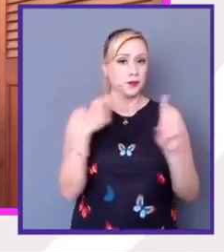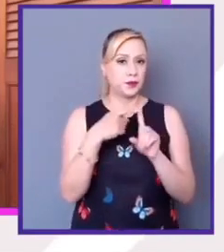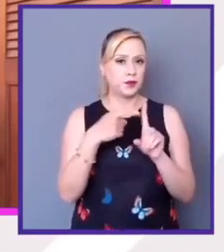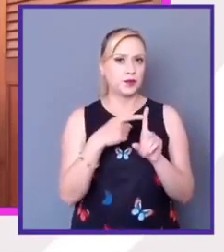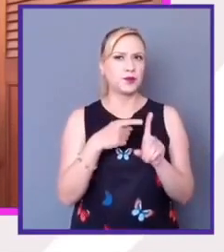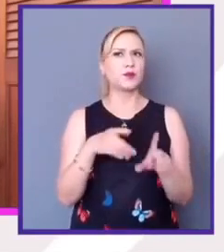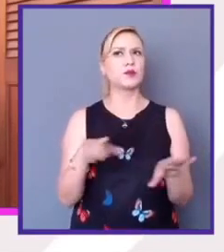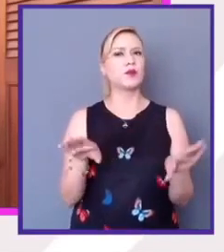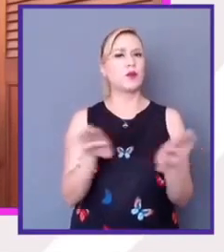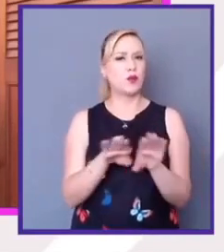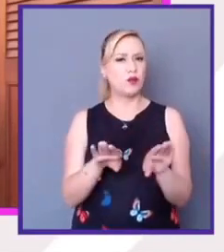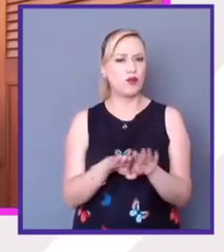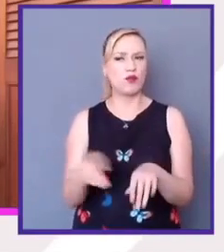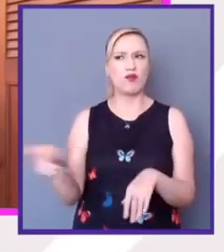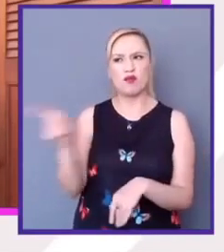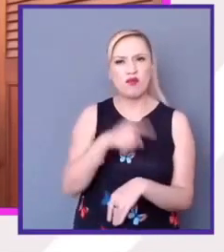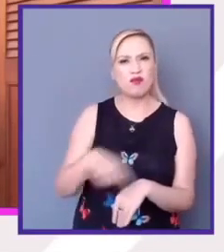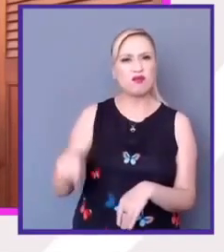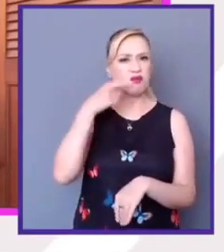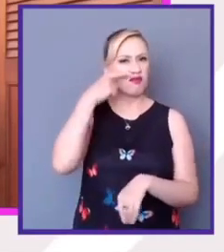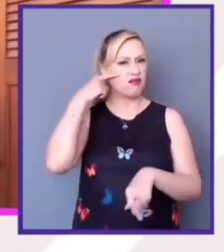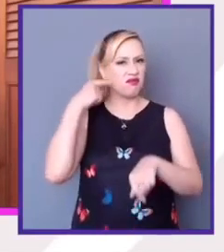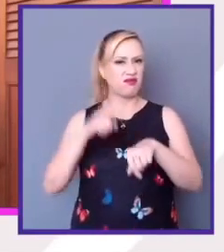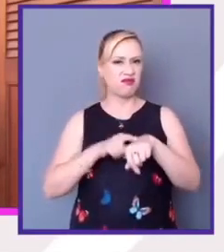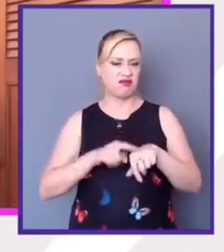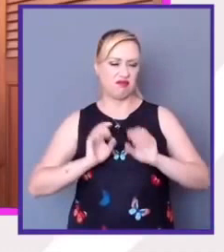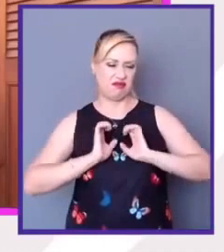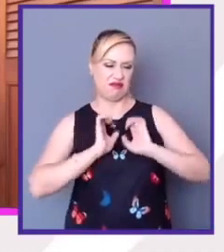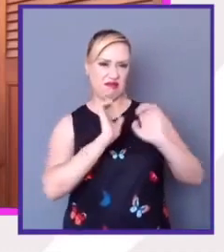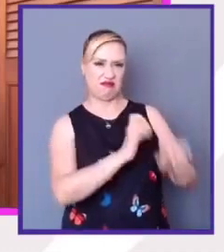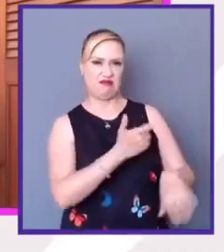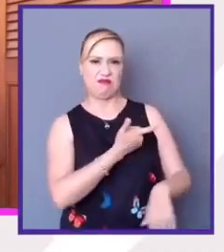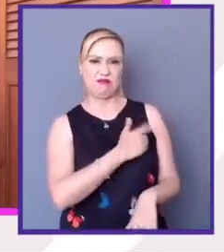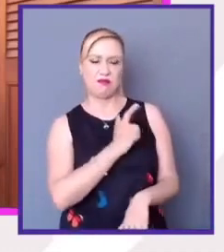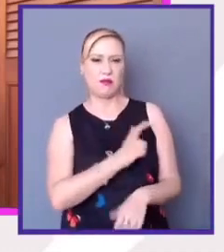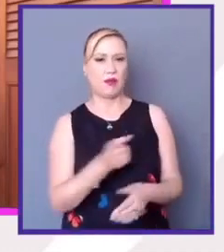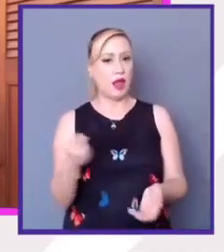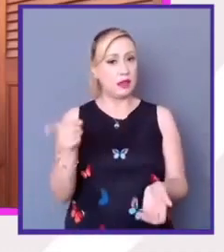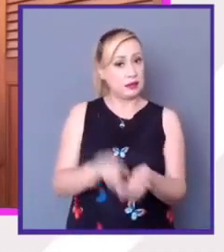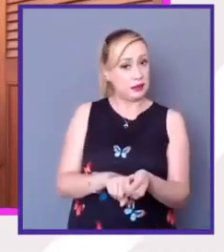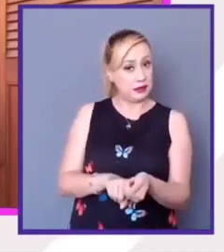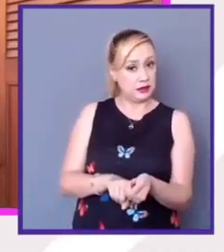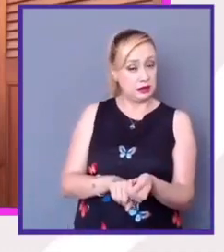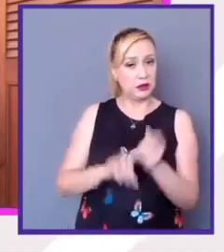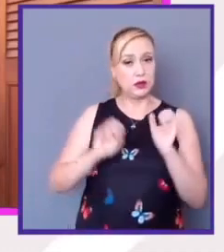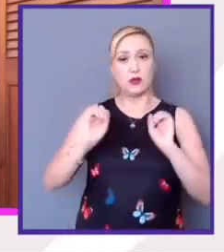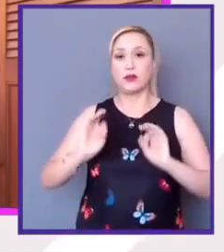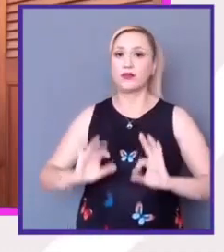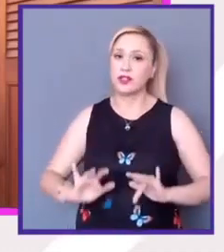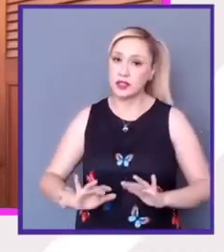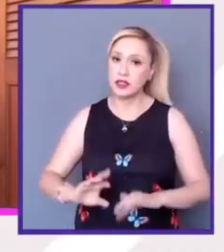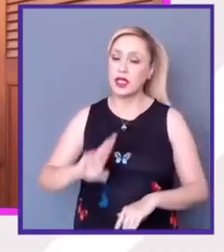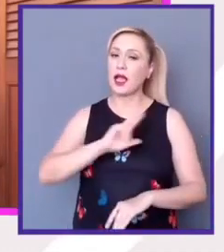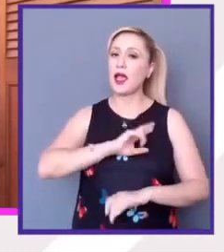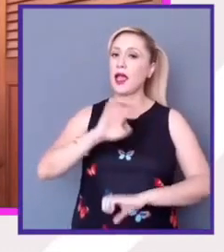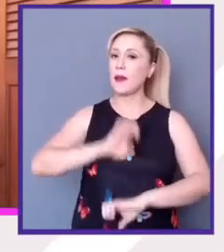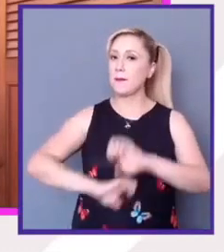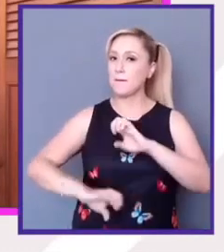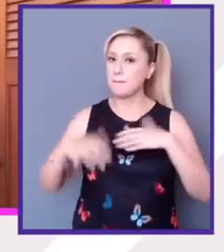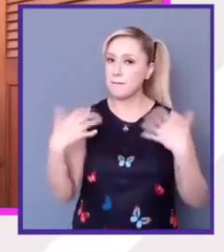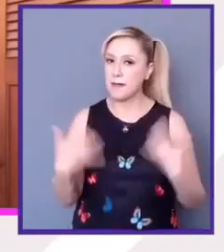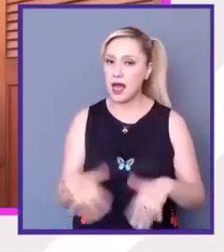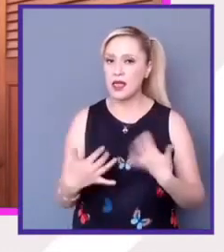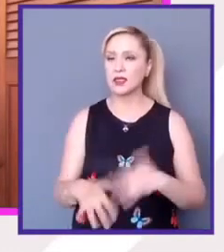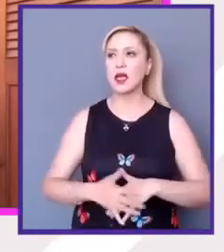implicaciones tienen las actitudes racistas al interior de las empresas. Más allá de las implicaciones, por ejemplo, que puedan